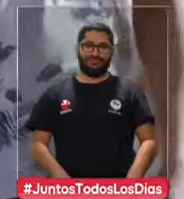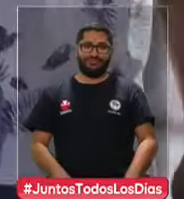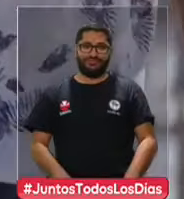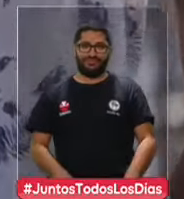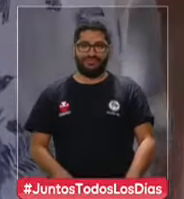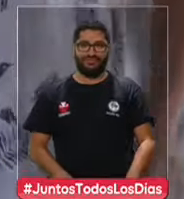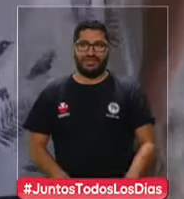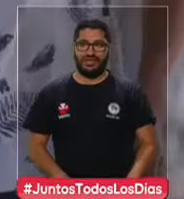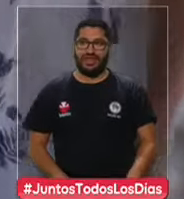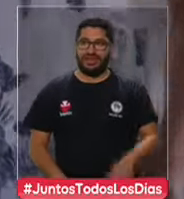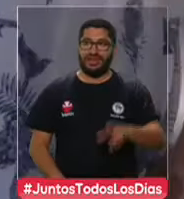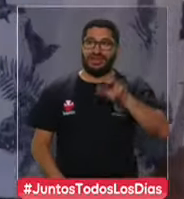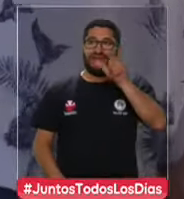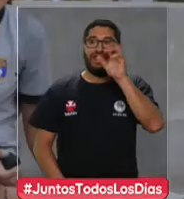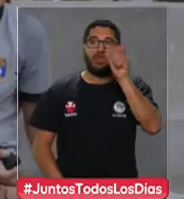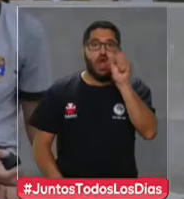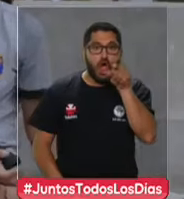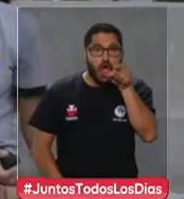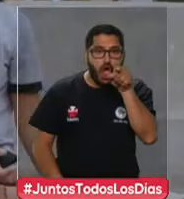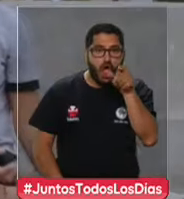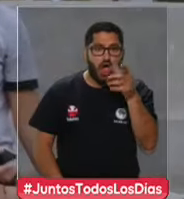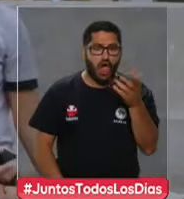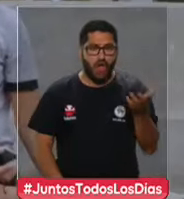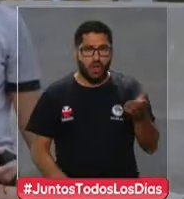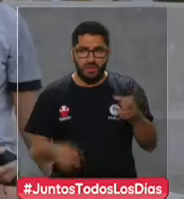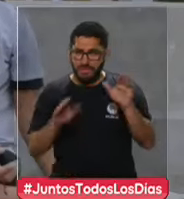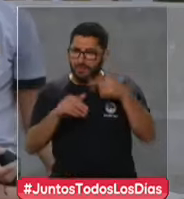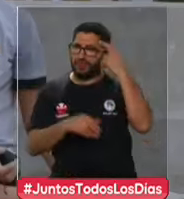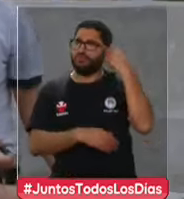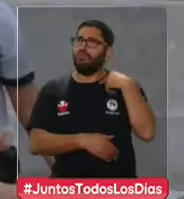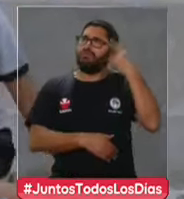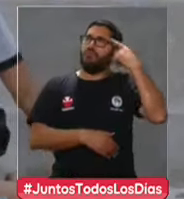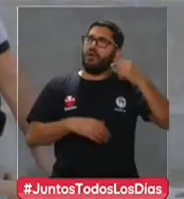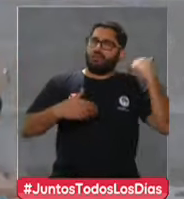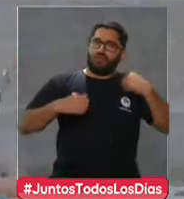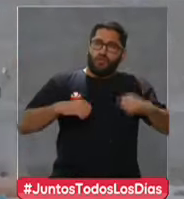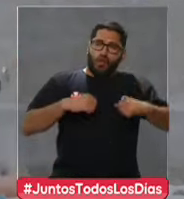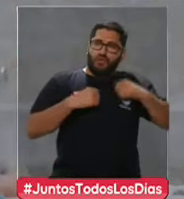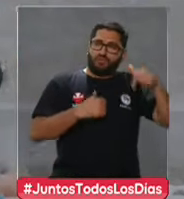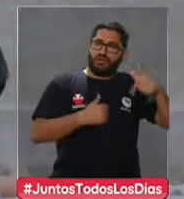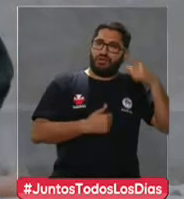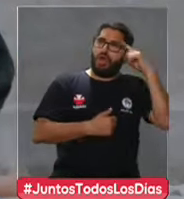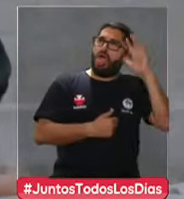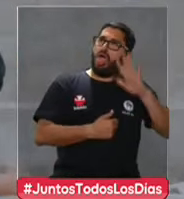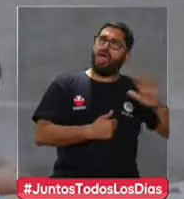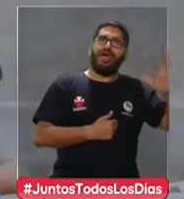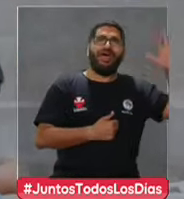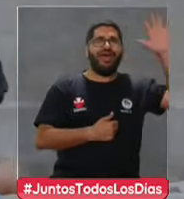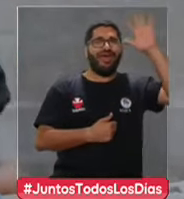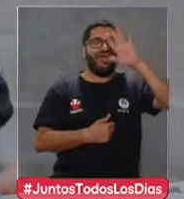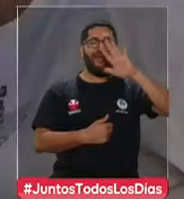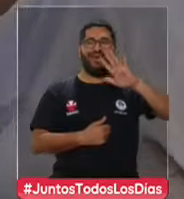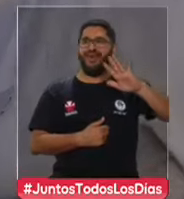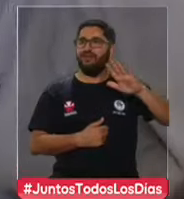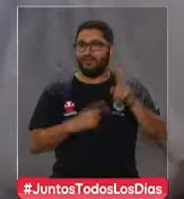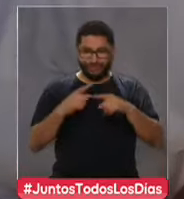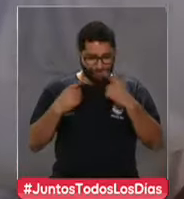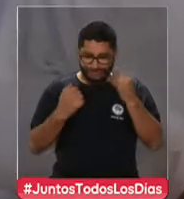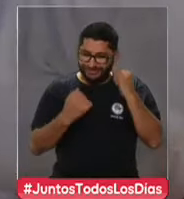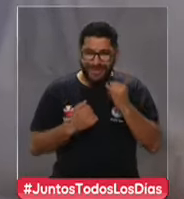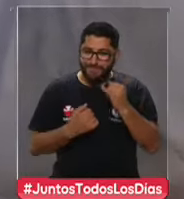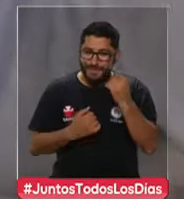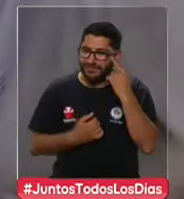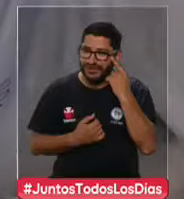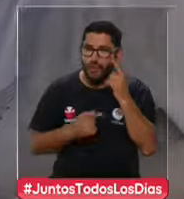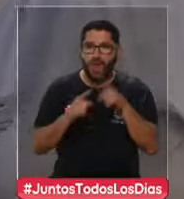Con Rigo logré tener lo que cuando niña adolescente un día soñé. Hemos creado una hermosa